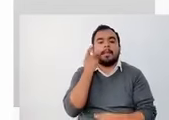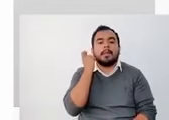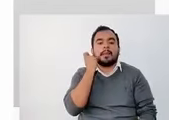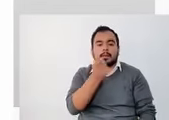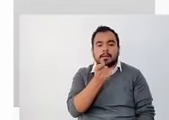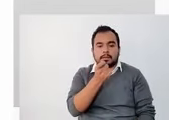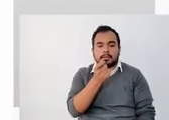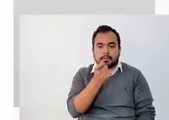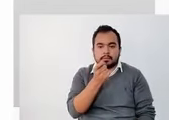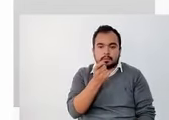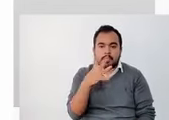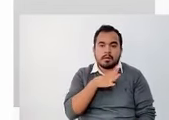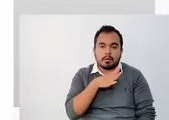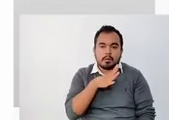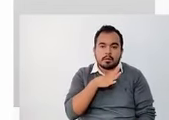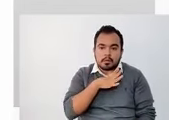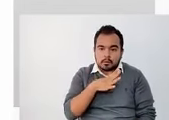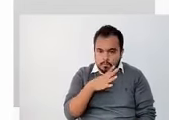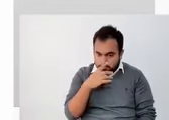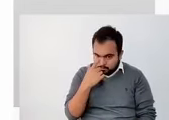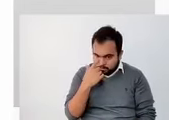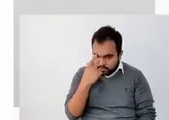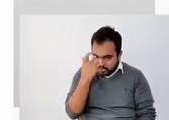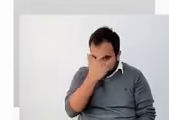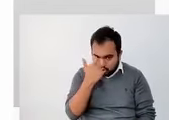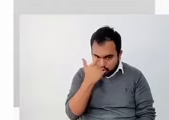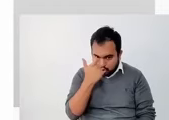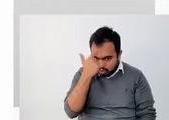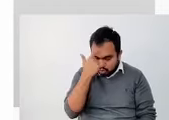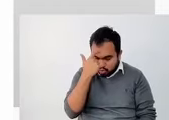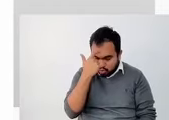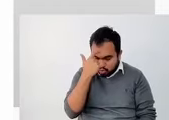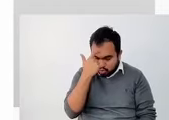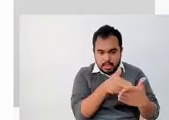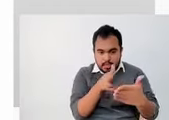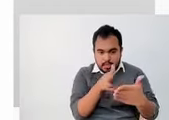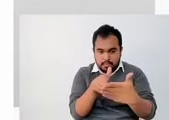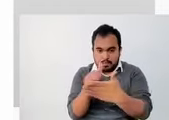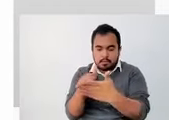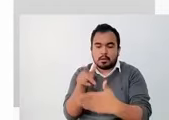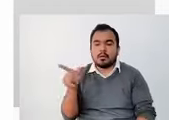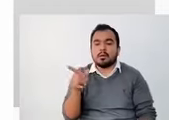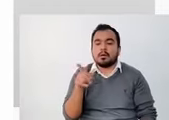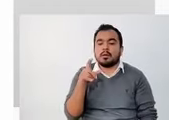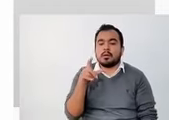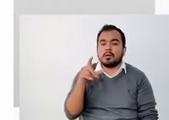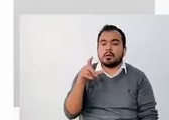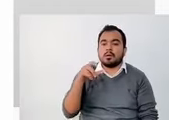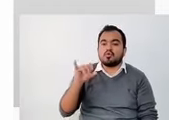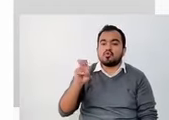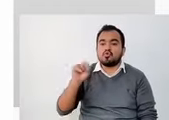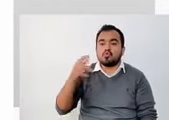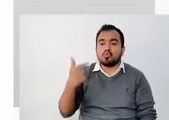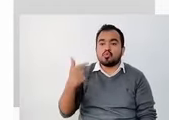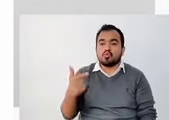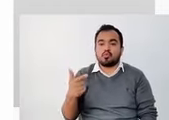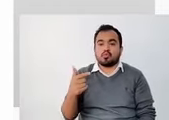contenido empírico, como es la teoría del etiquetamiento. Decía Job Young, el criminólogo realista de